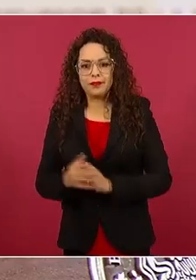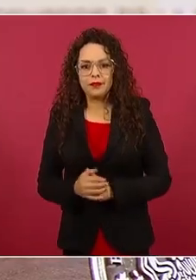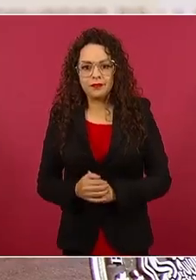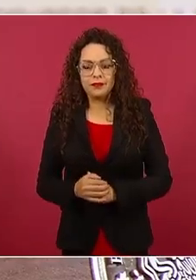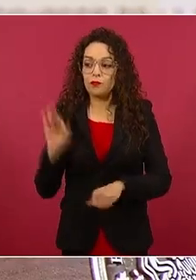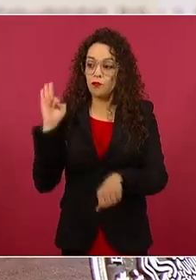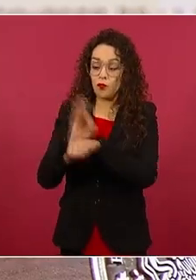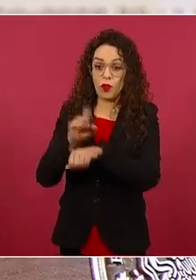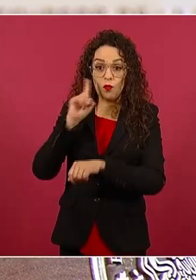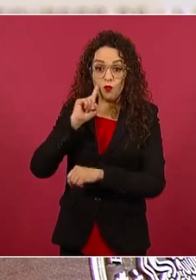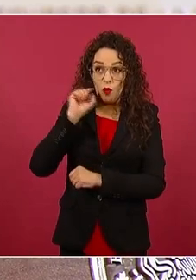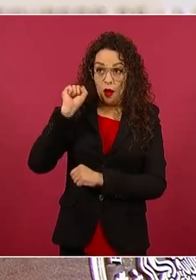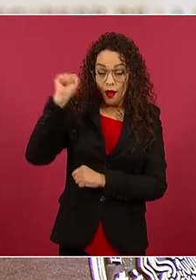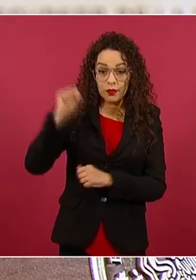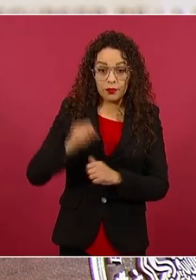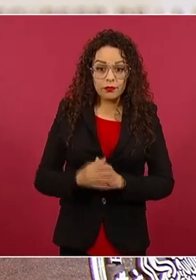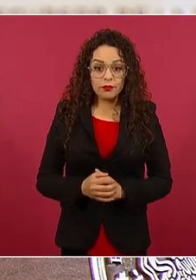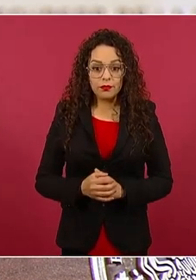ambientalistas,